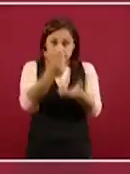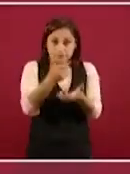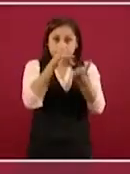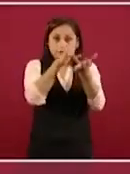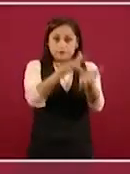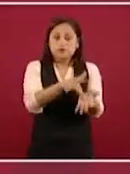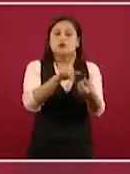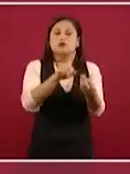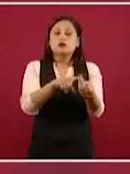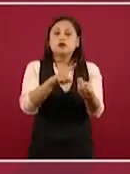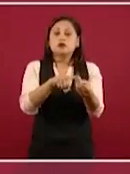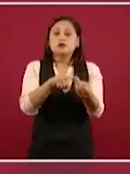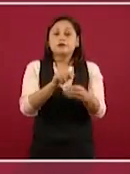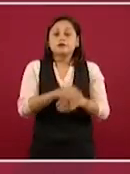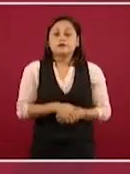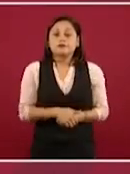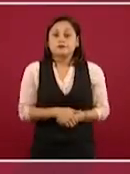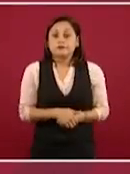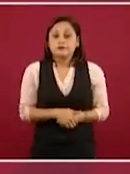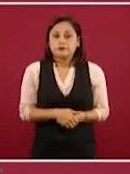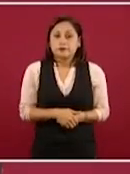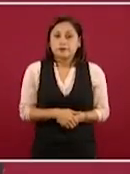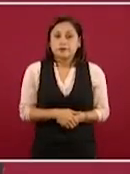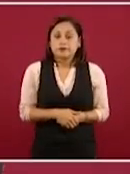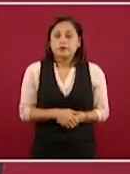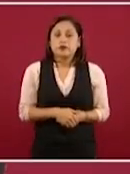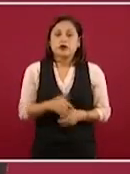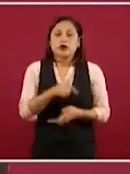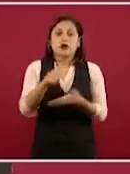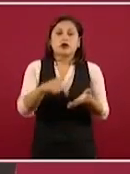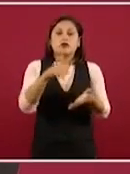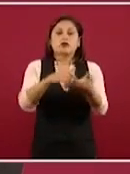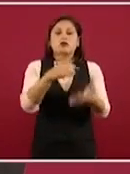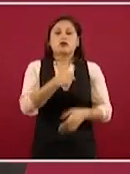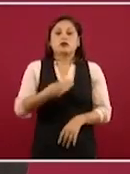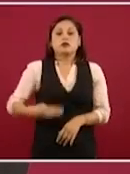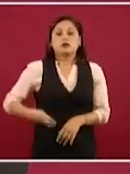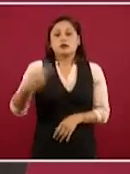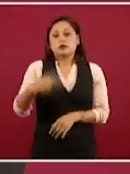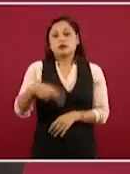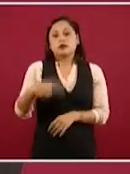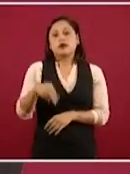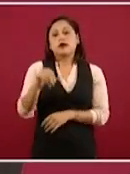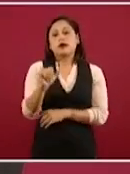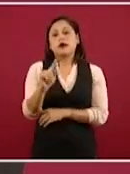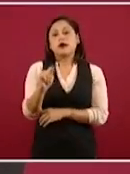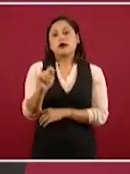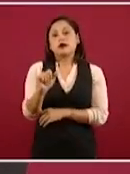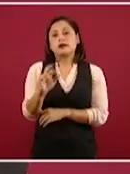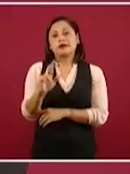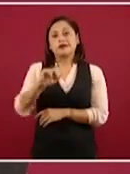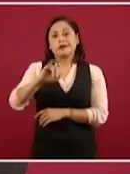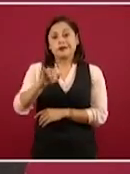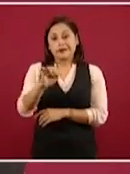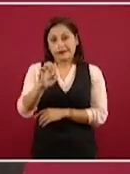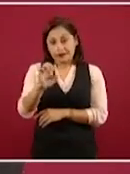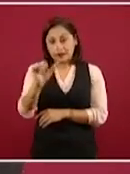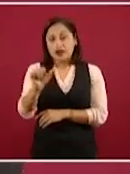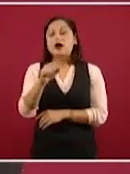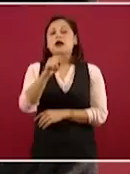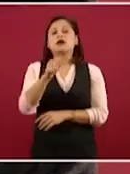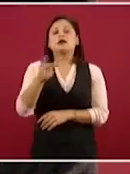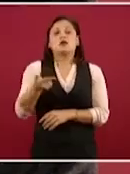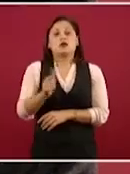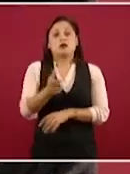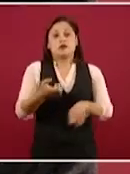un camino a un municipio que se llama Atarjea, en Guanajuato,